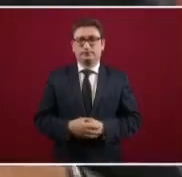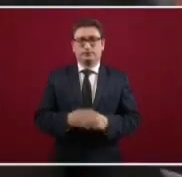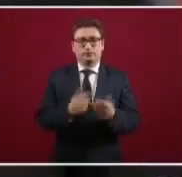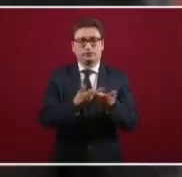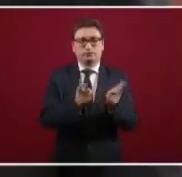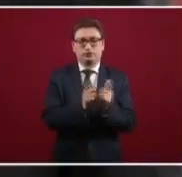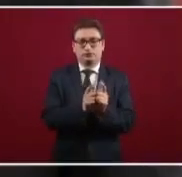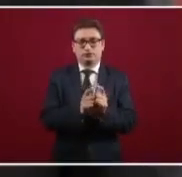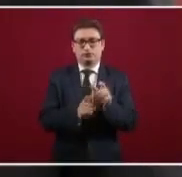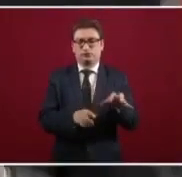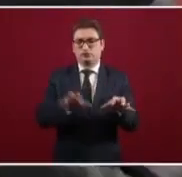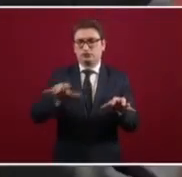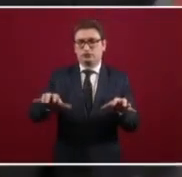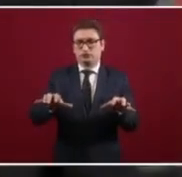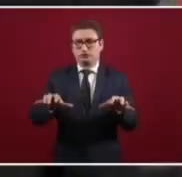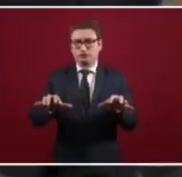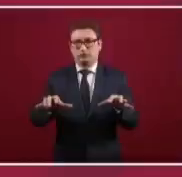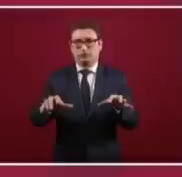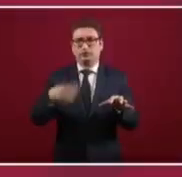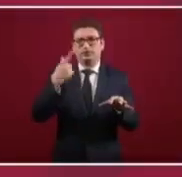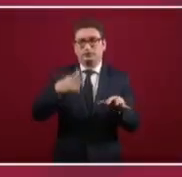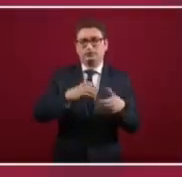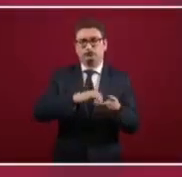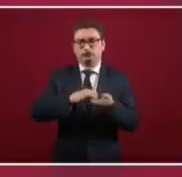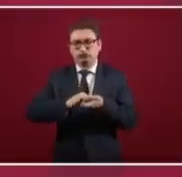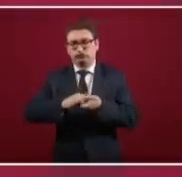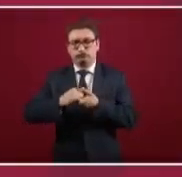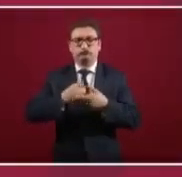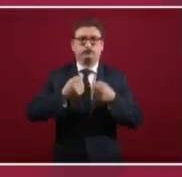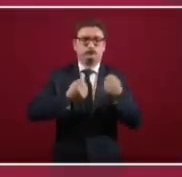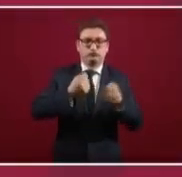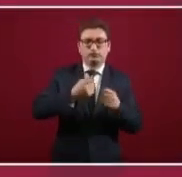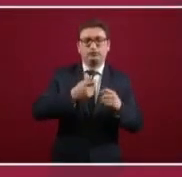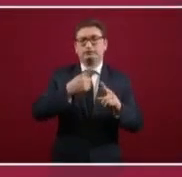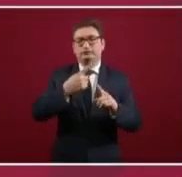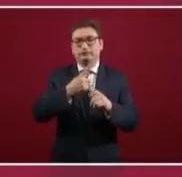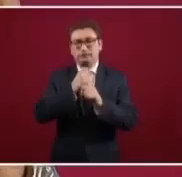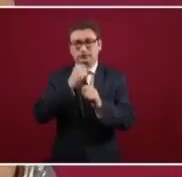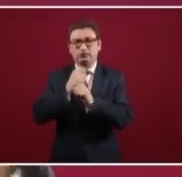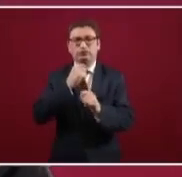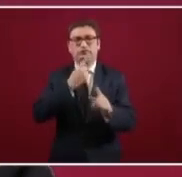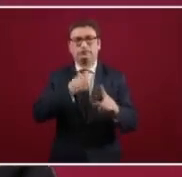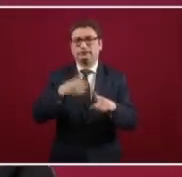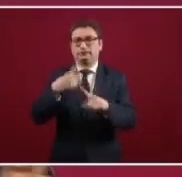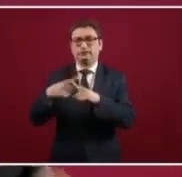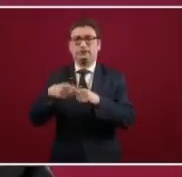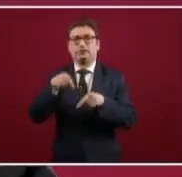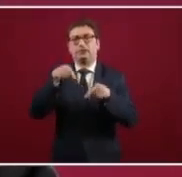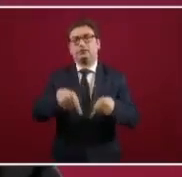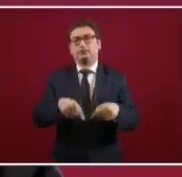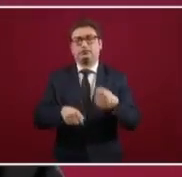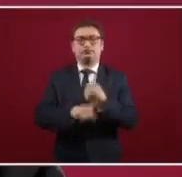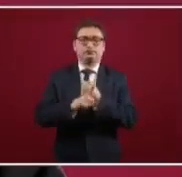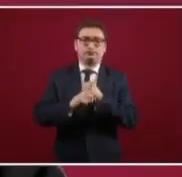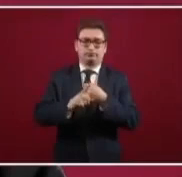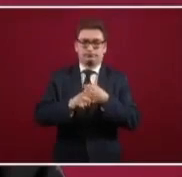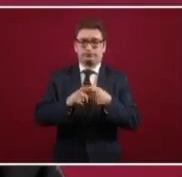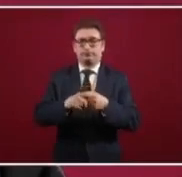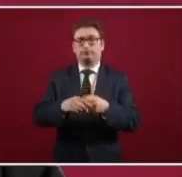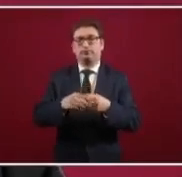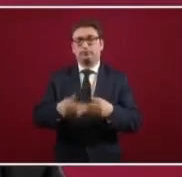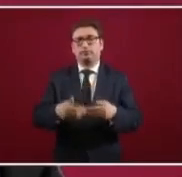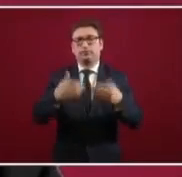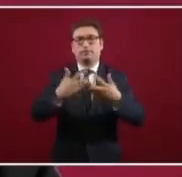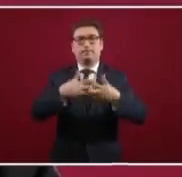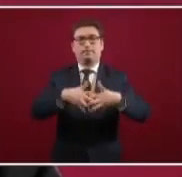grupos transportistas y entonces tienen paradas la